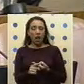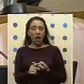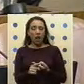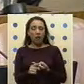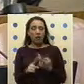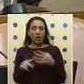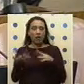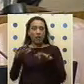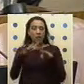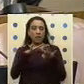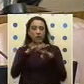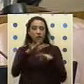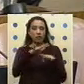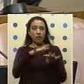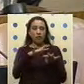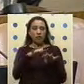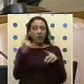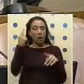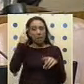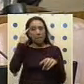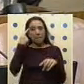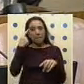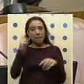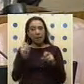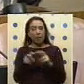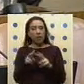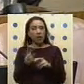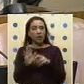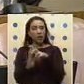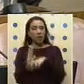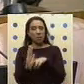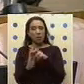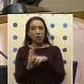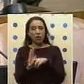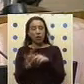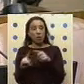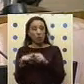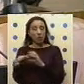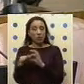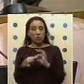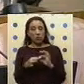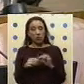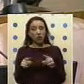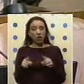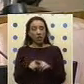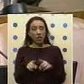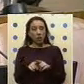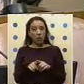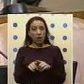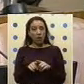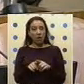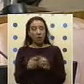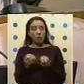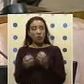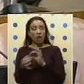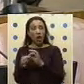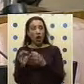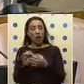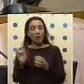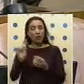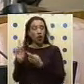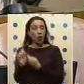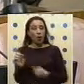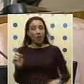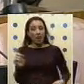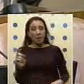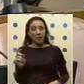de su influencia para poder llevar a cabo su proyecto. Por esto, al igual que varias organizaciones no